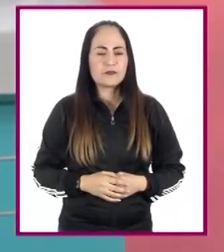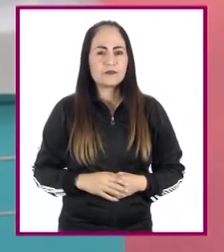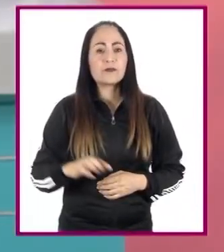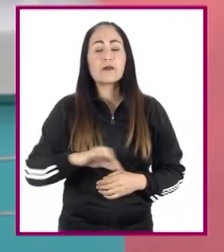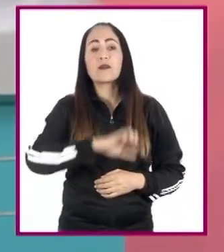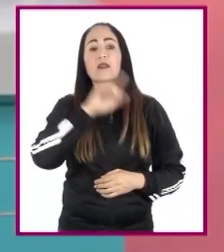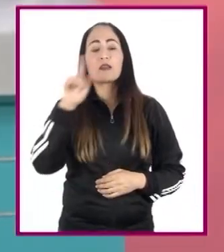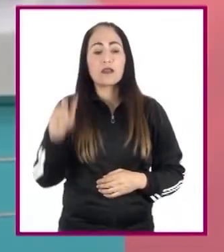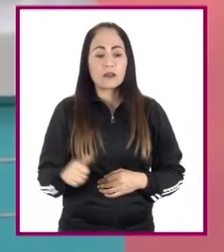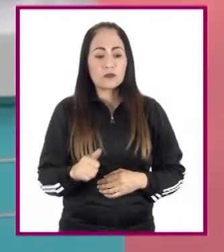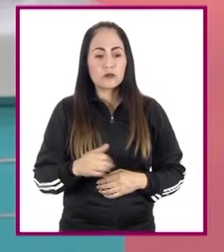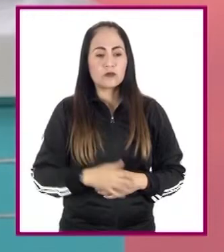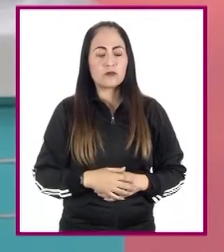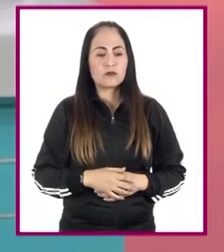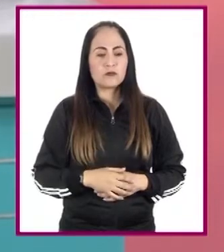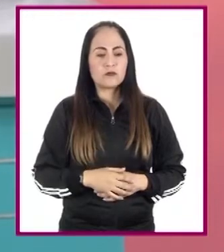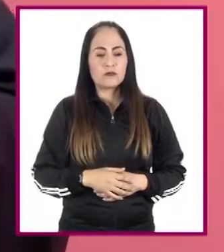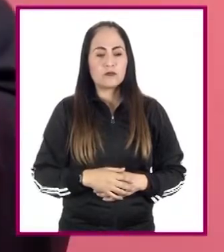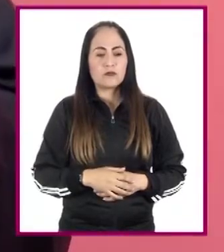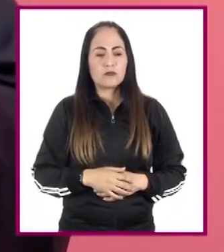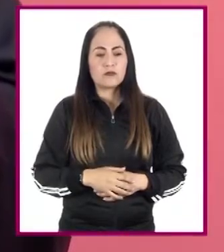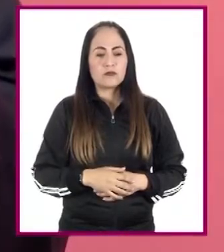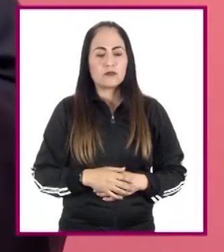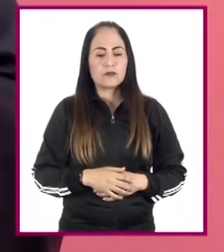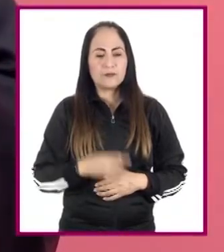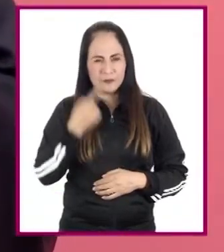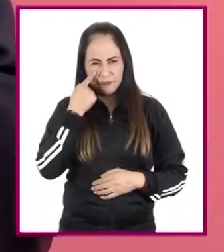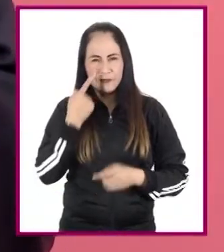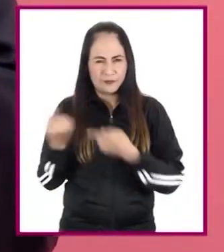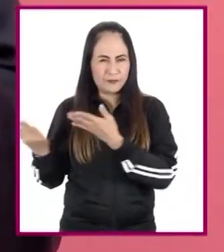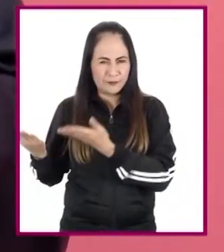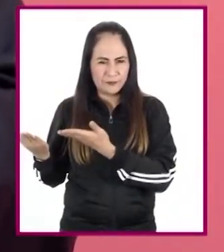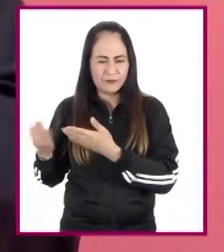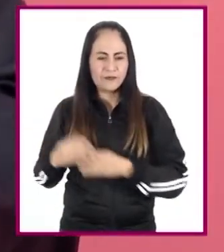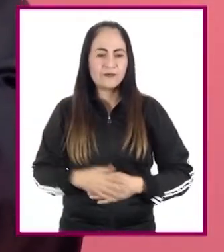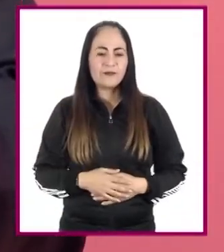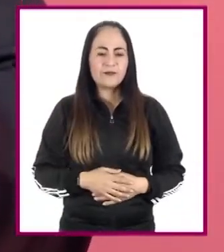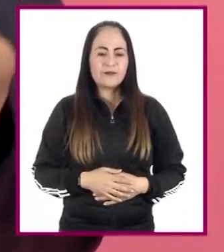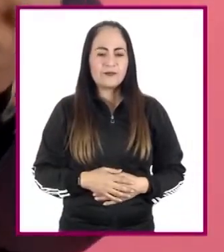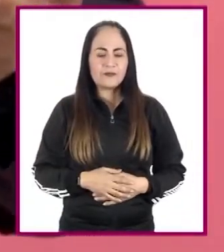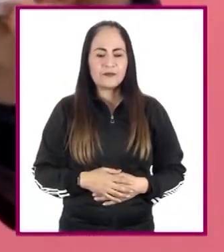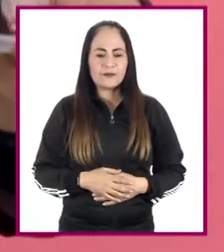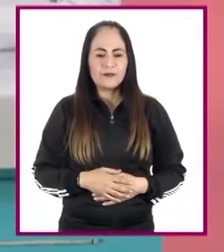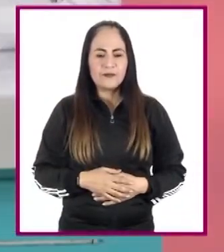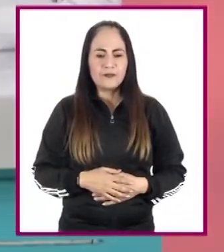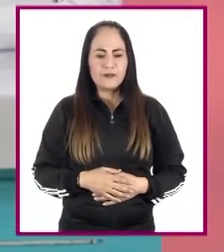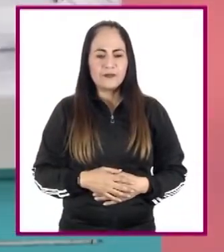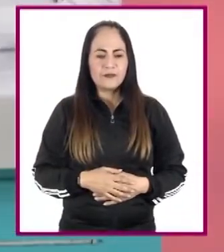Enseguida, coloquen las barras metálicas a través de los orificios de la lata.